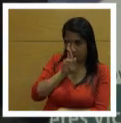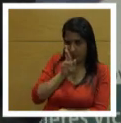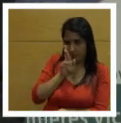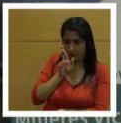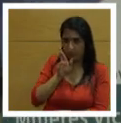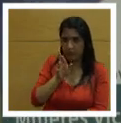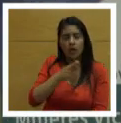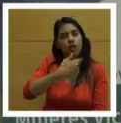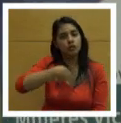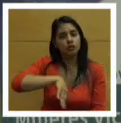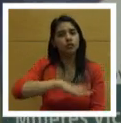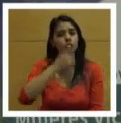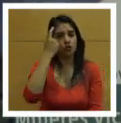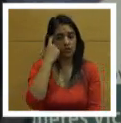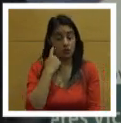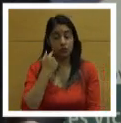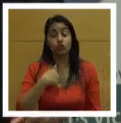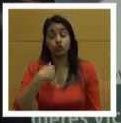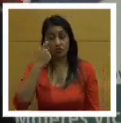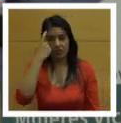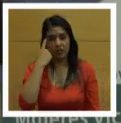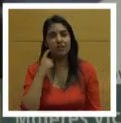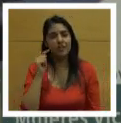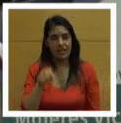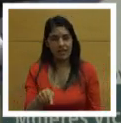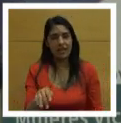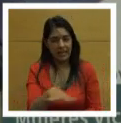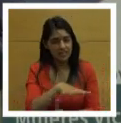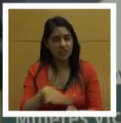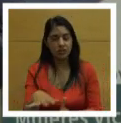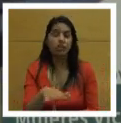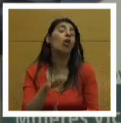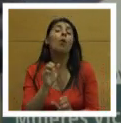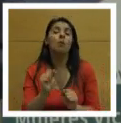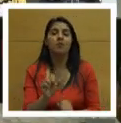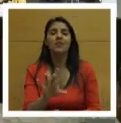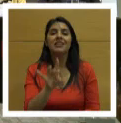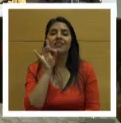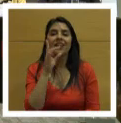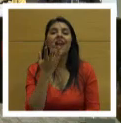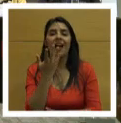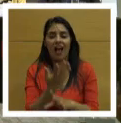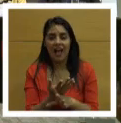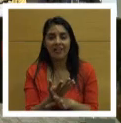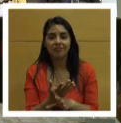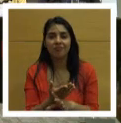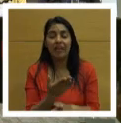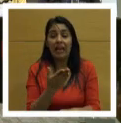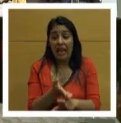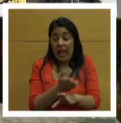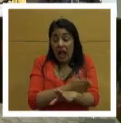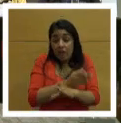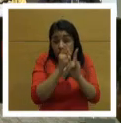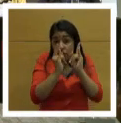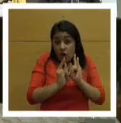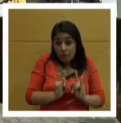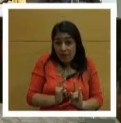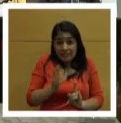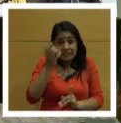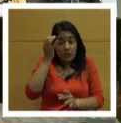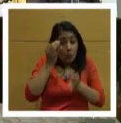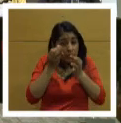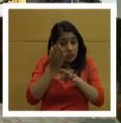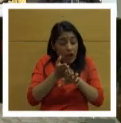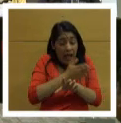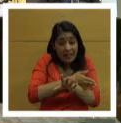Nosotros creemos, o creo, que en este contexto podemos identificar que existen estereotipos y una